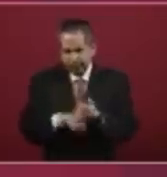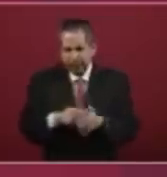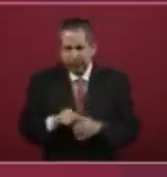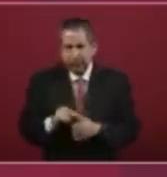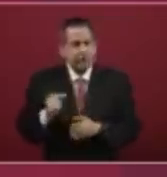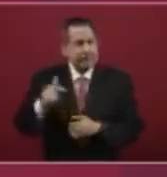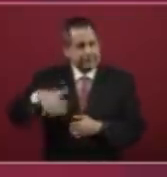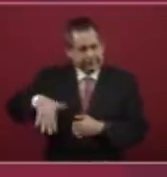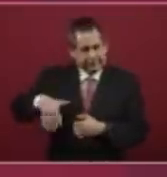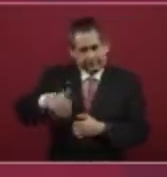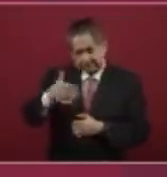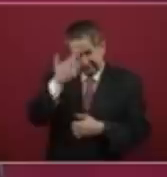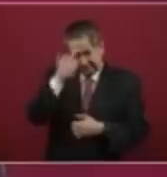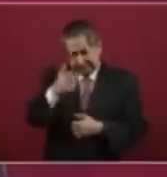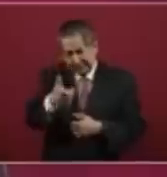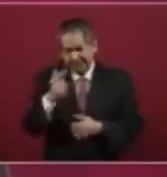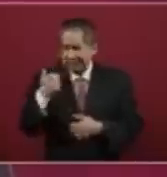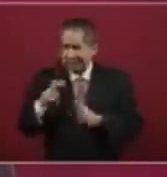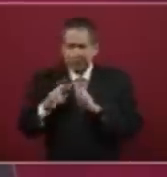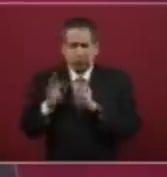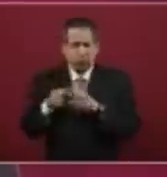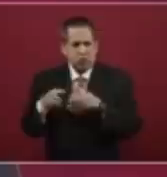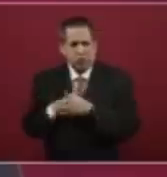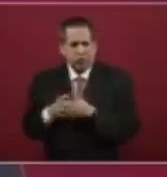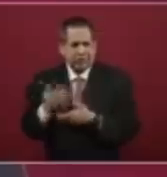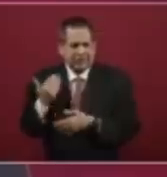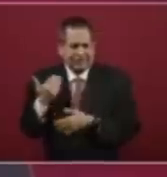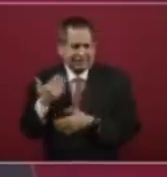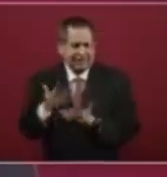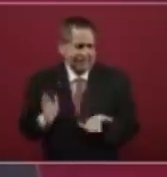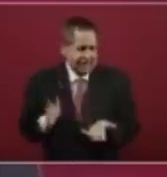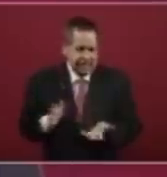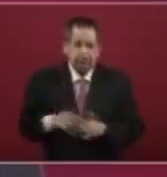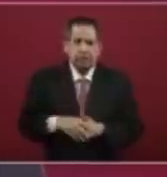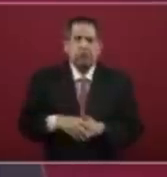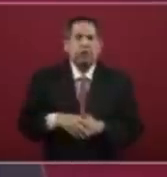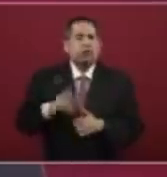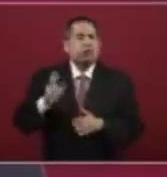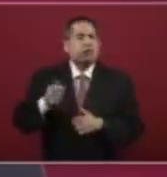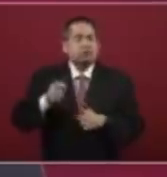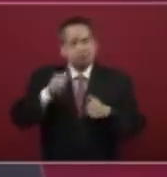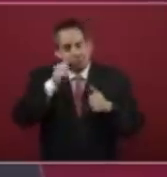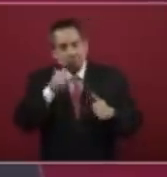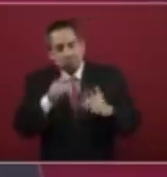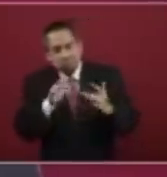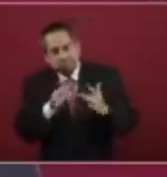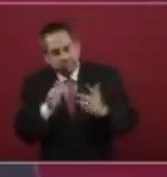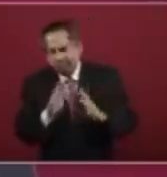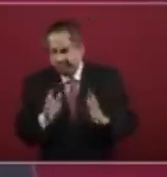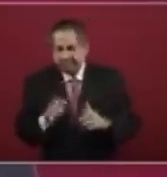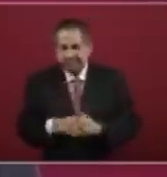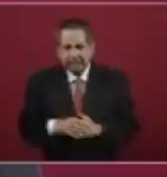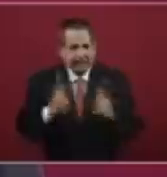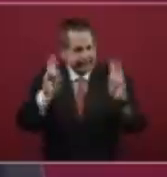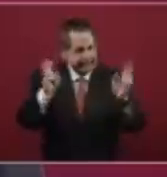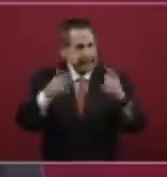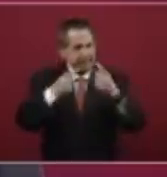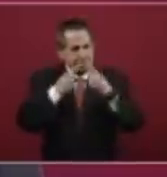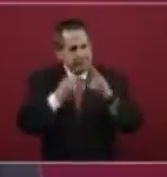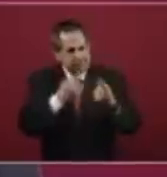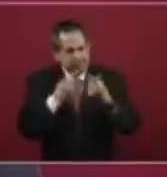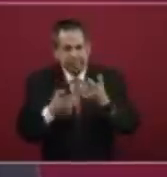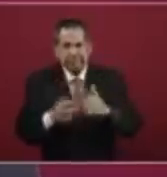Acaba de darse esta reunión, se está atendiendo el tema,